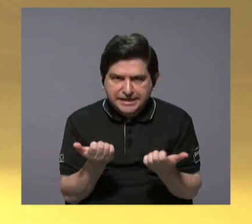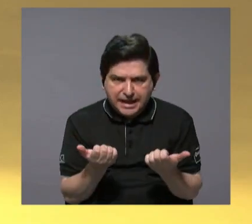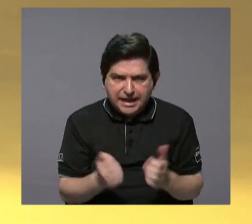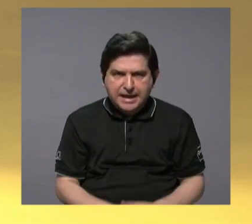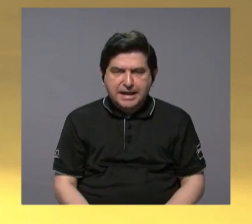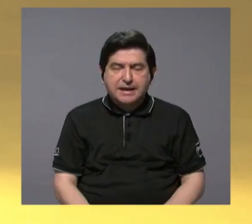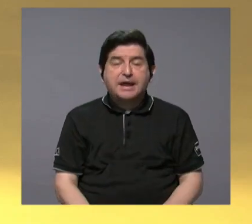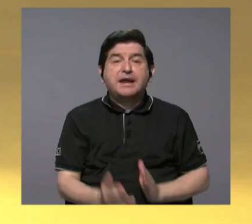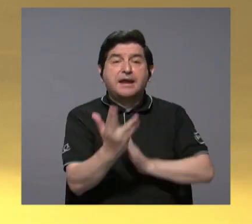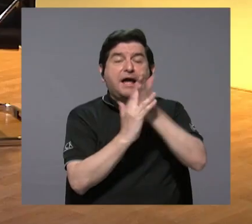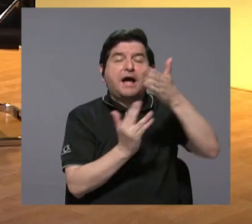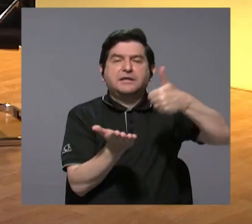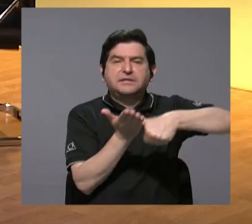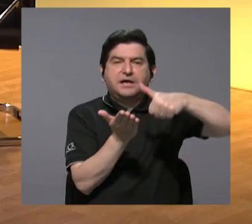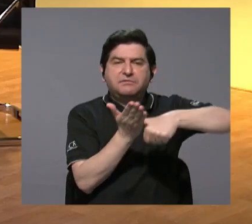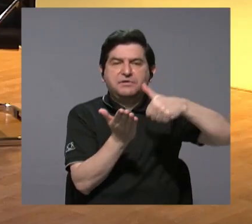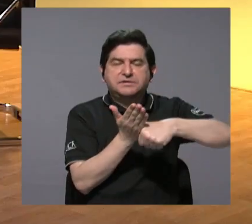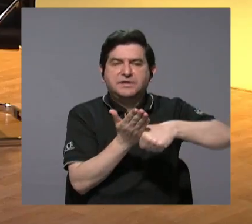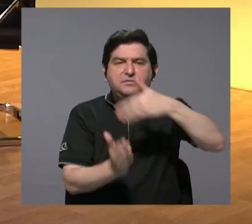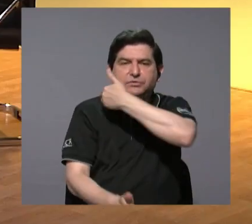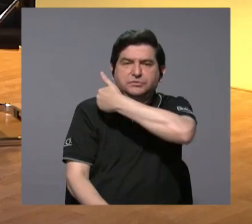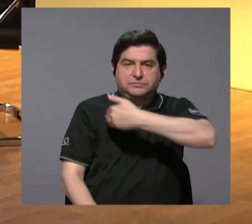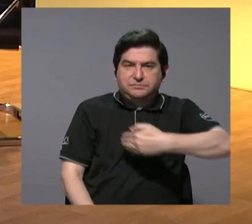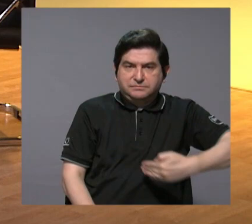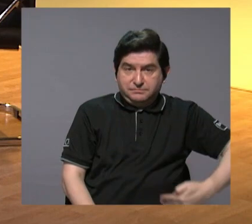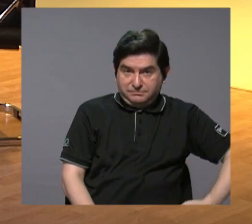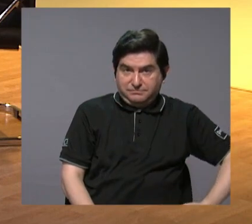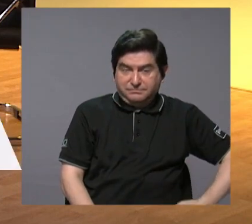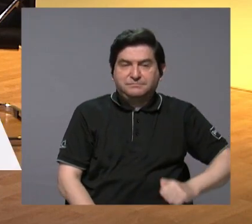por la vía electoral,